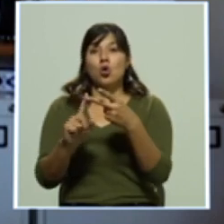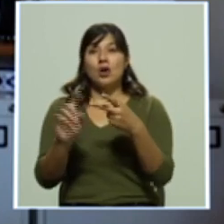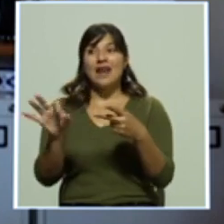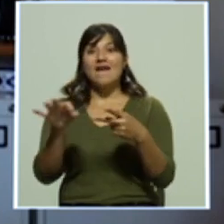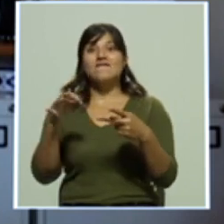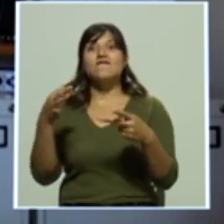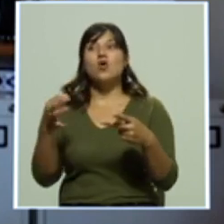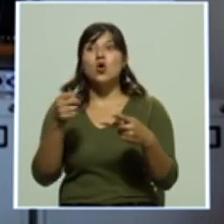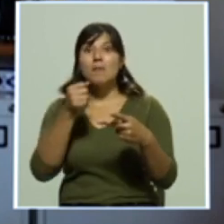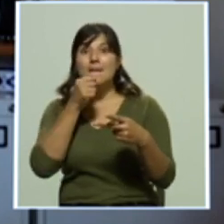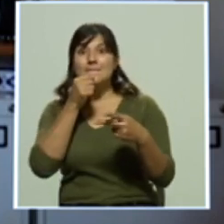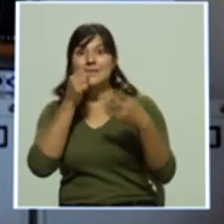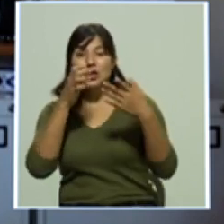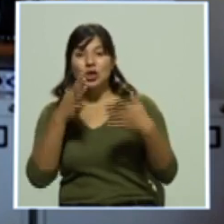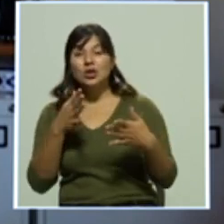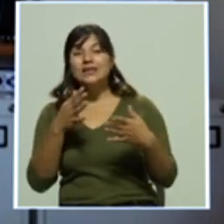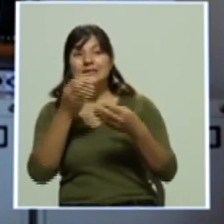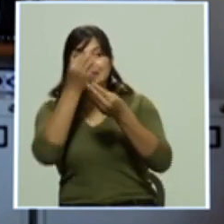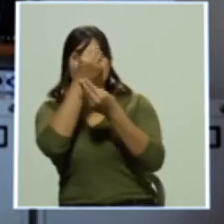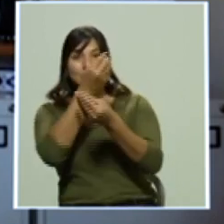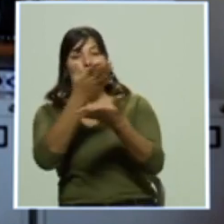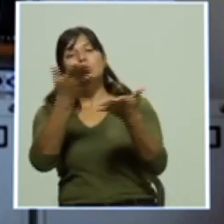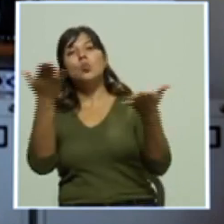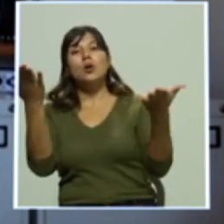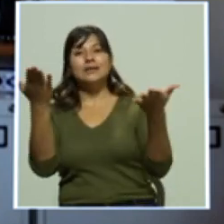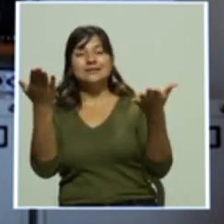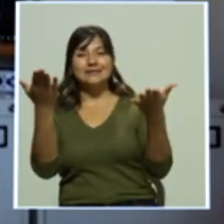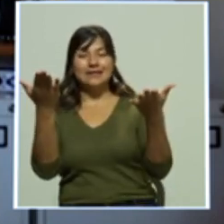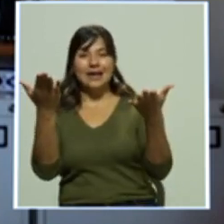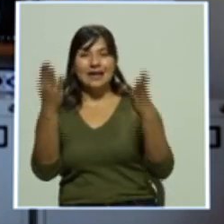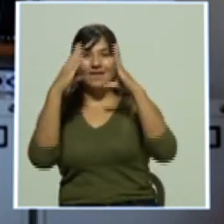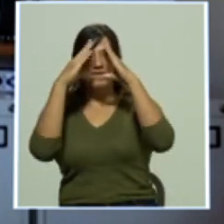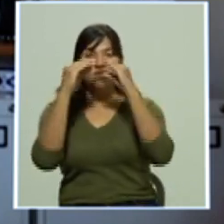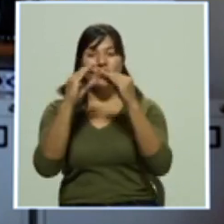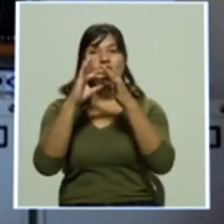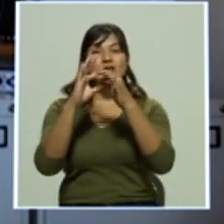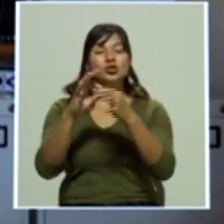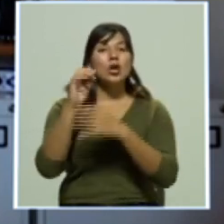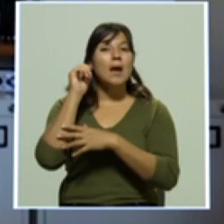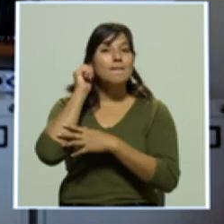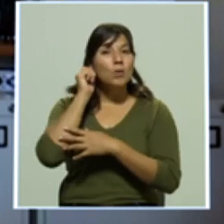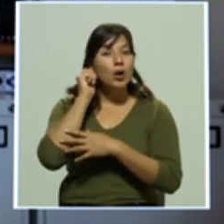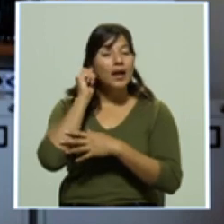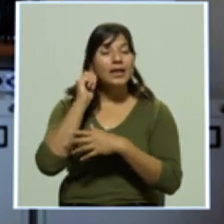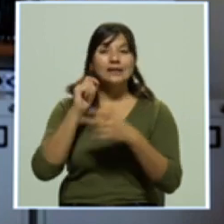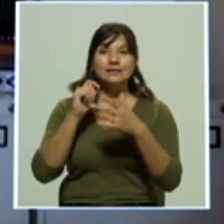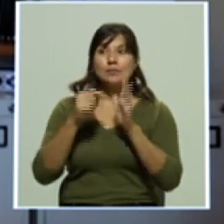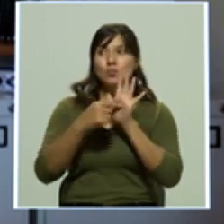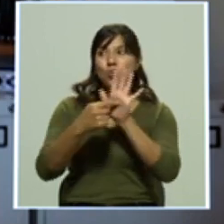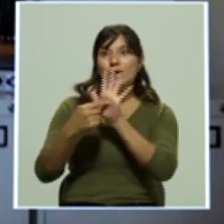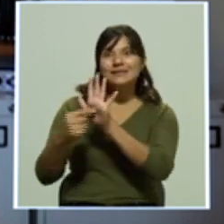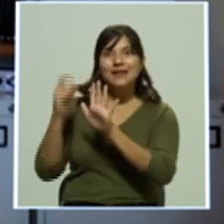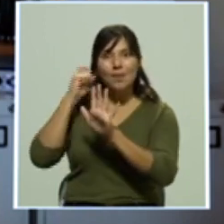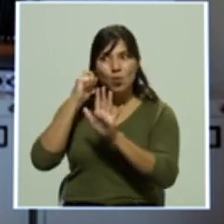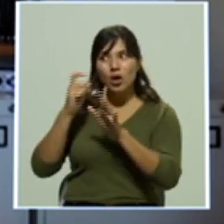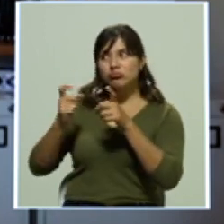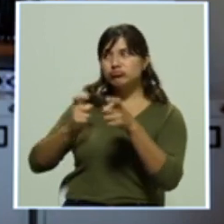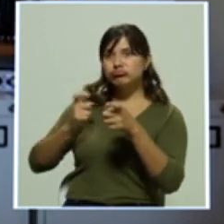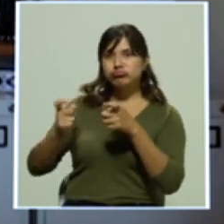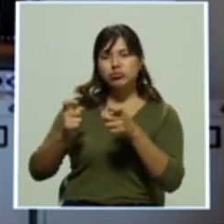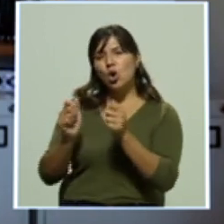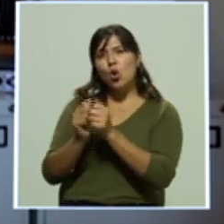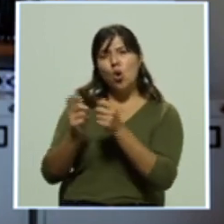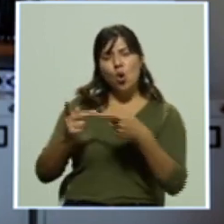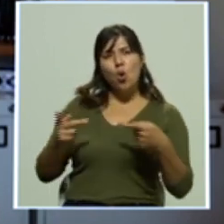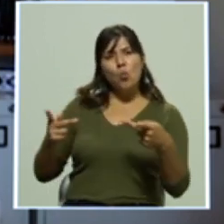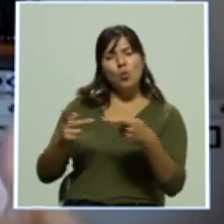medios también socializan a las mujeres en el poder, esas imágenes, y luego que las mujeres también, cada